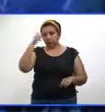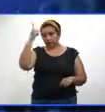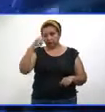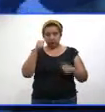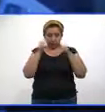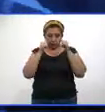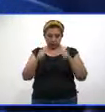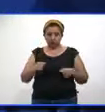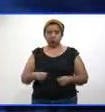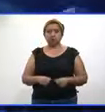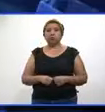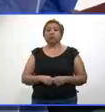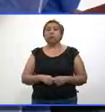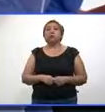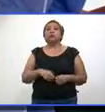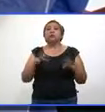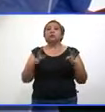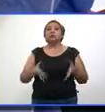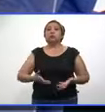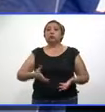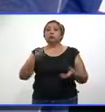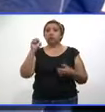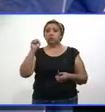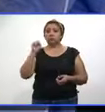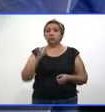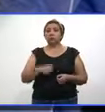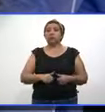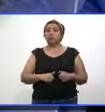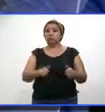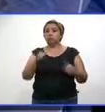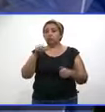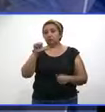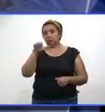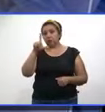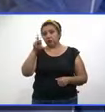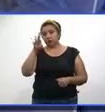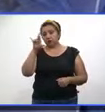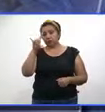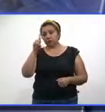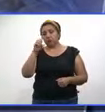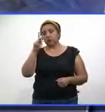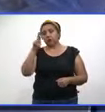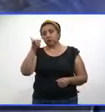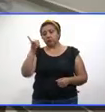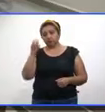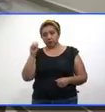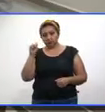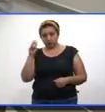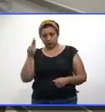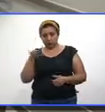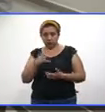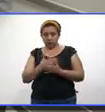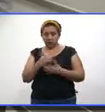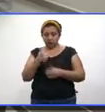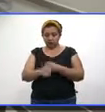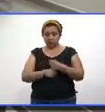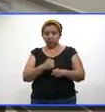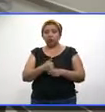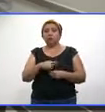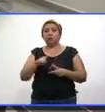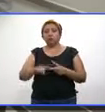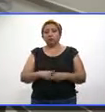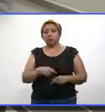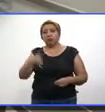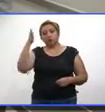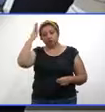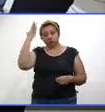atención de parto. El centro está ubicado en la calle 60 con avenida Alfredo Barrera de Residencial Pensiones Tercera Etapa. Se espera que este año abra sus puertas